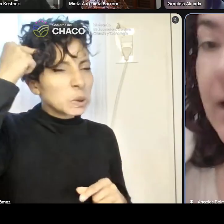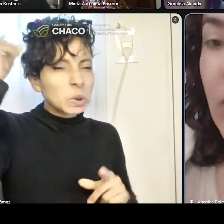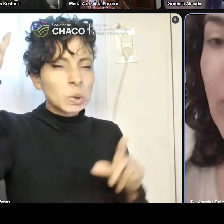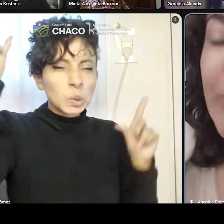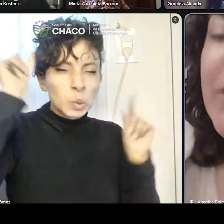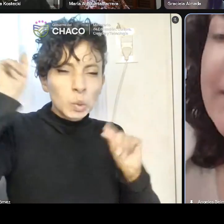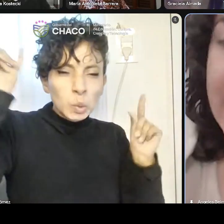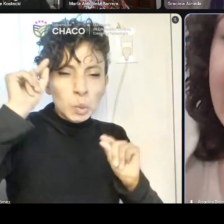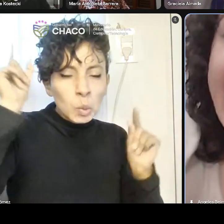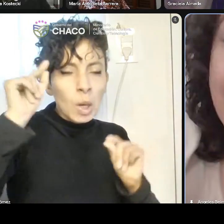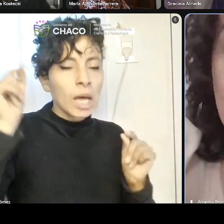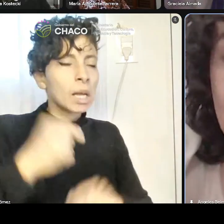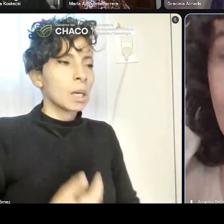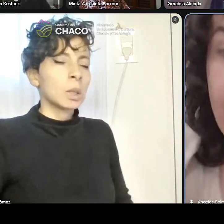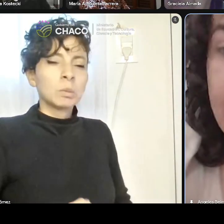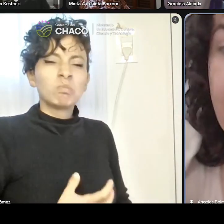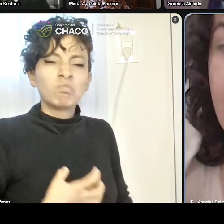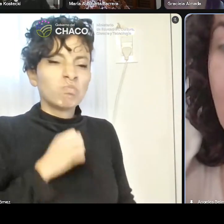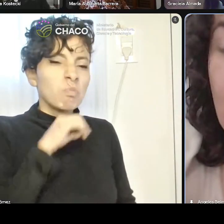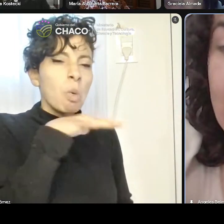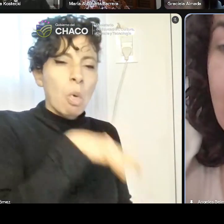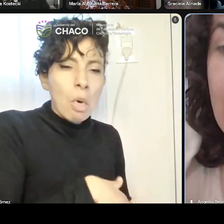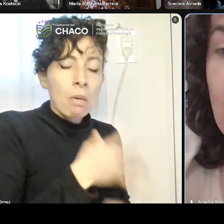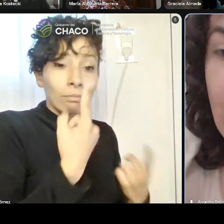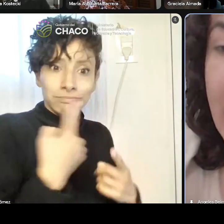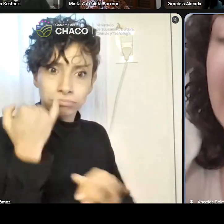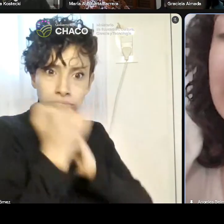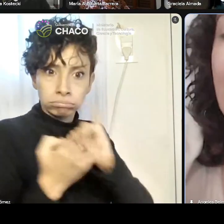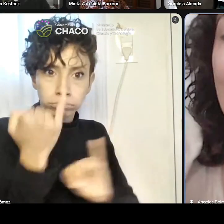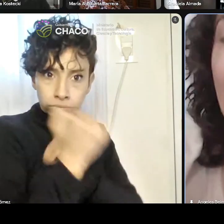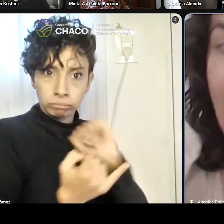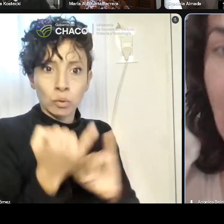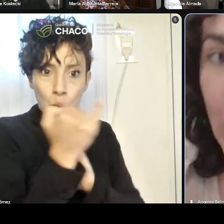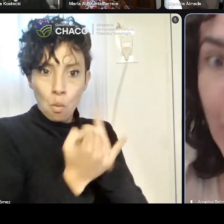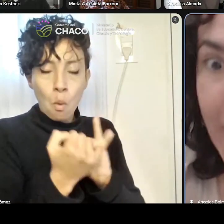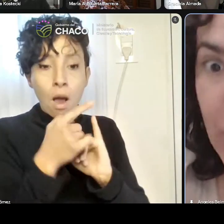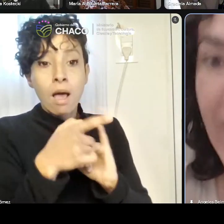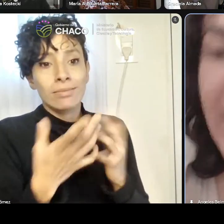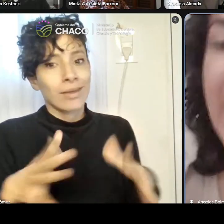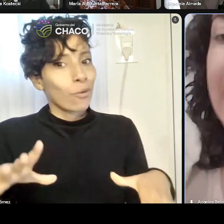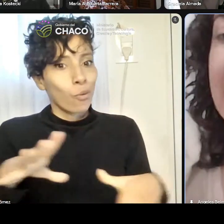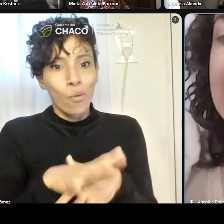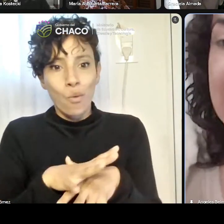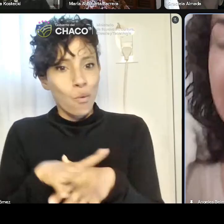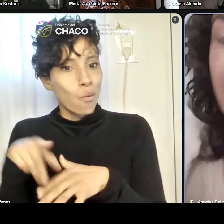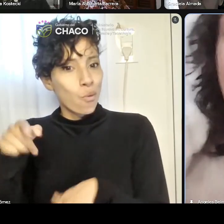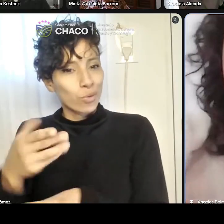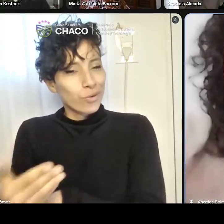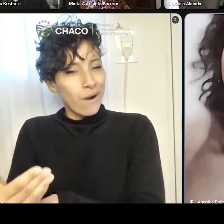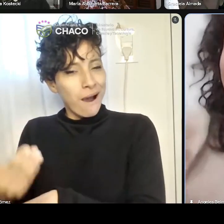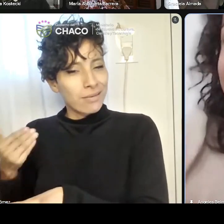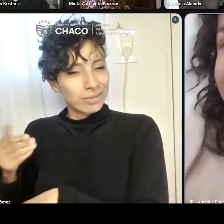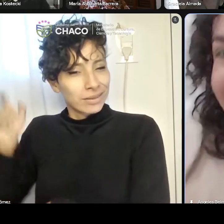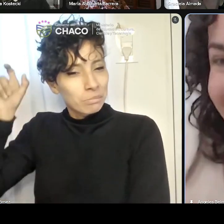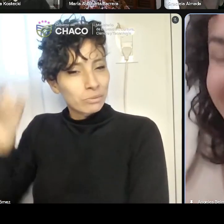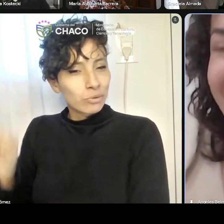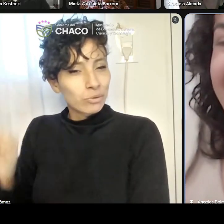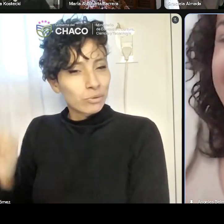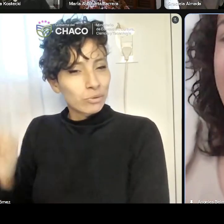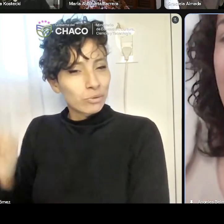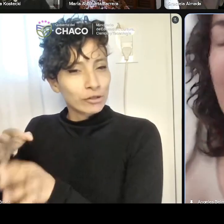de cómo trabajar las emociones por ahí con nuestros estudiantes, con los rasgos no manuales, que puedan